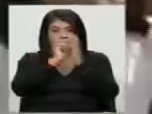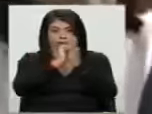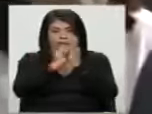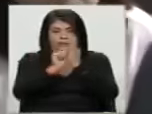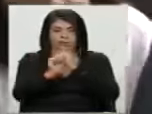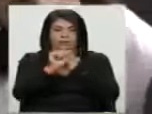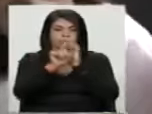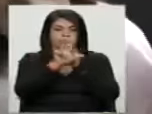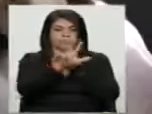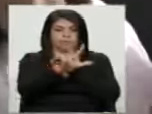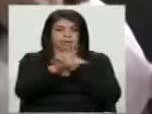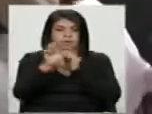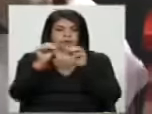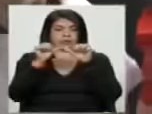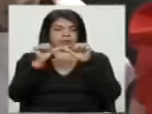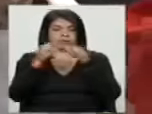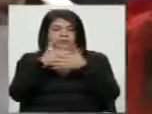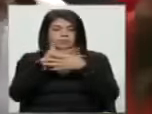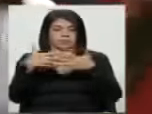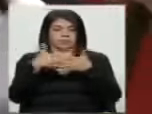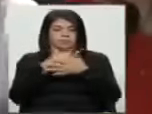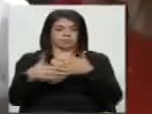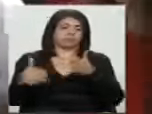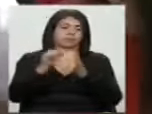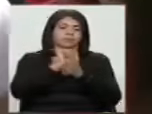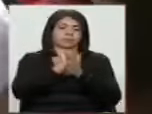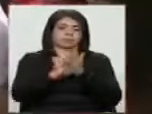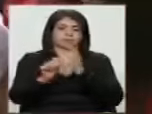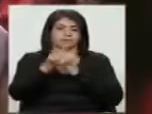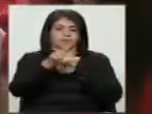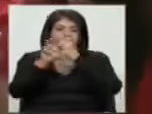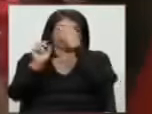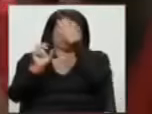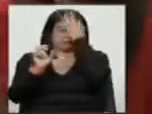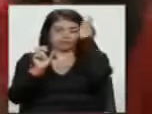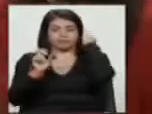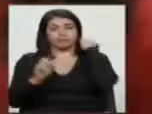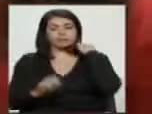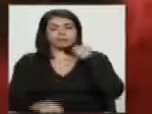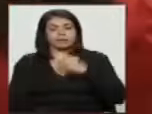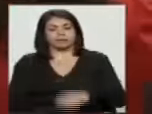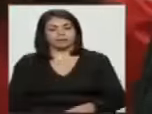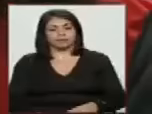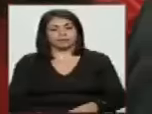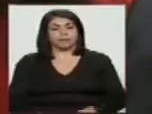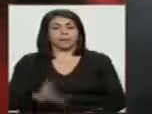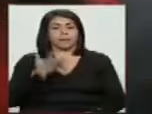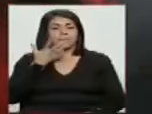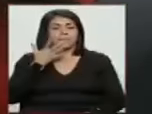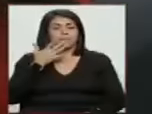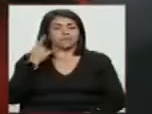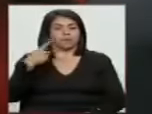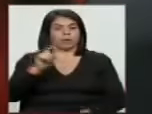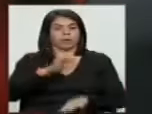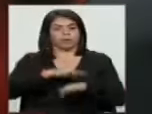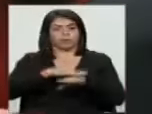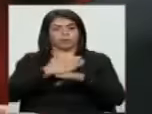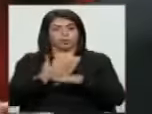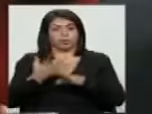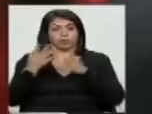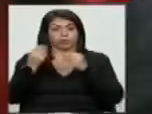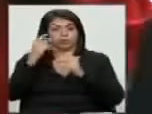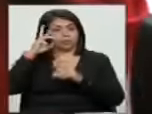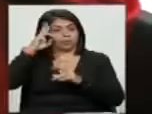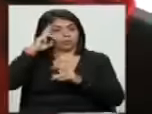será el artículo 30, quedando redactado en los siguientes términos. Artículo 30. En caso de existir motivos suficientes